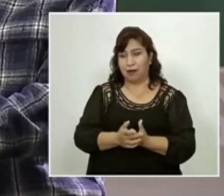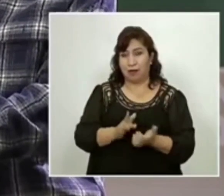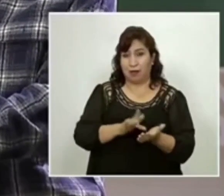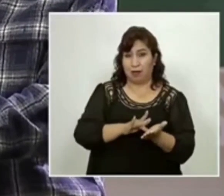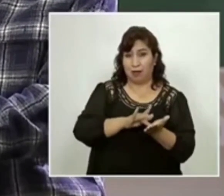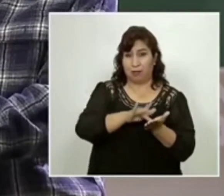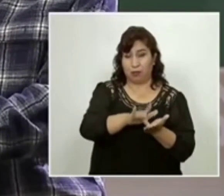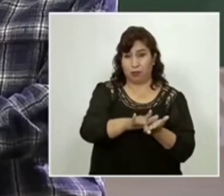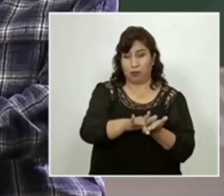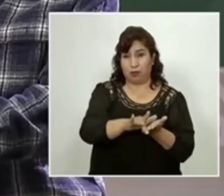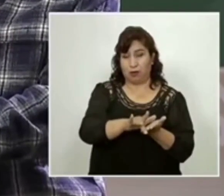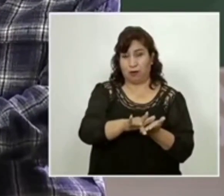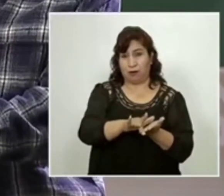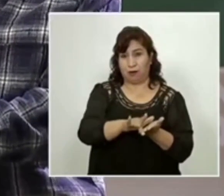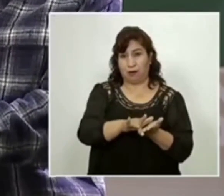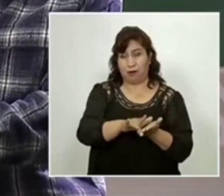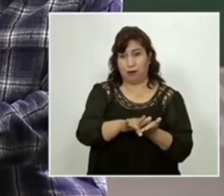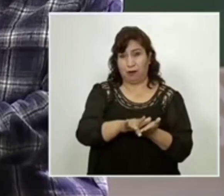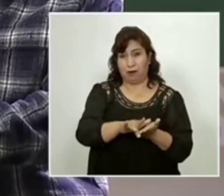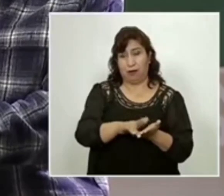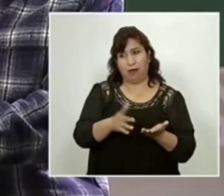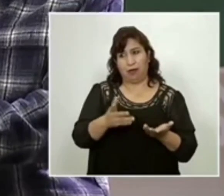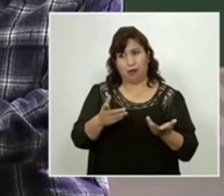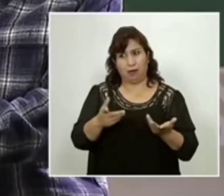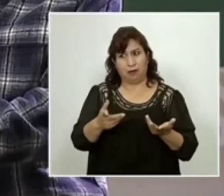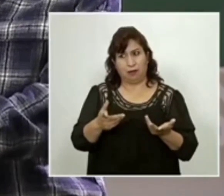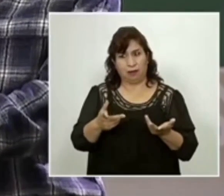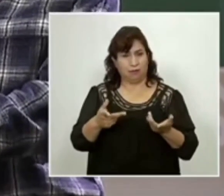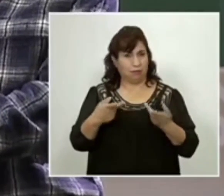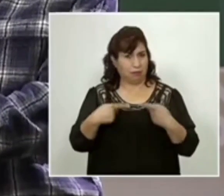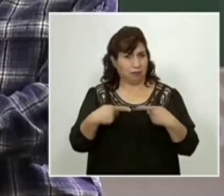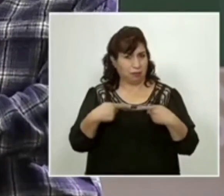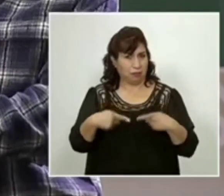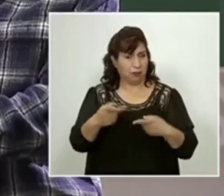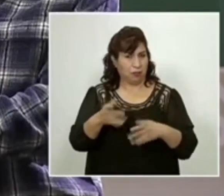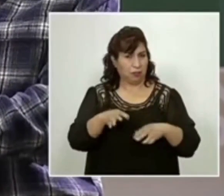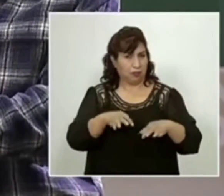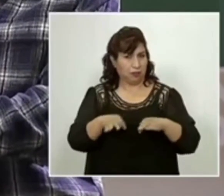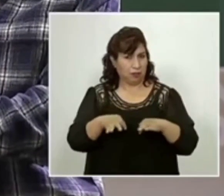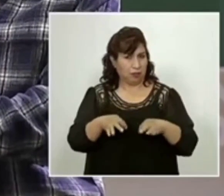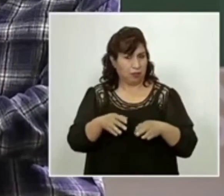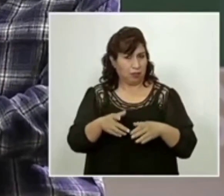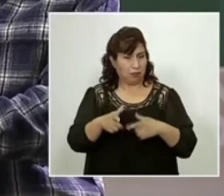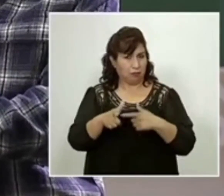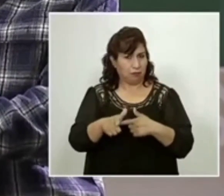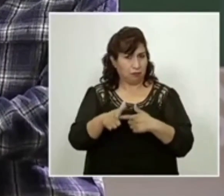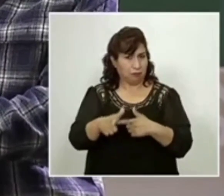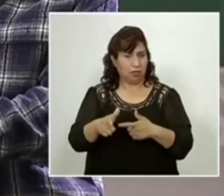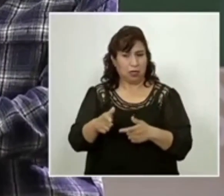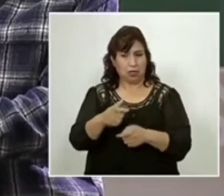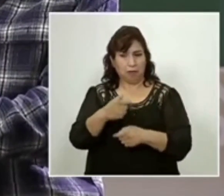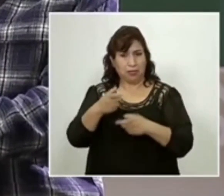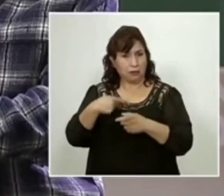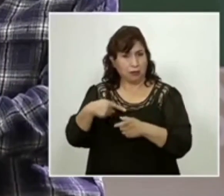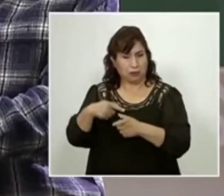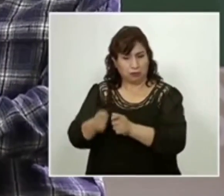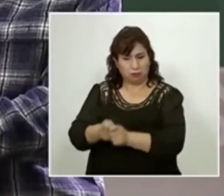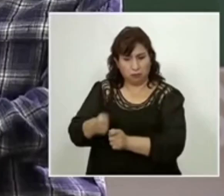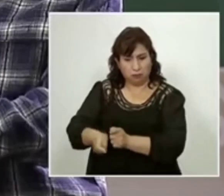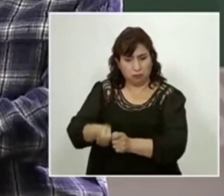apoyar a sembradores que se dedicaran a cultivar la tierra, a sembrar